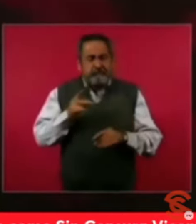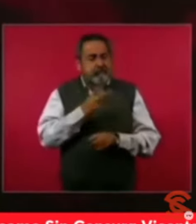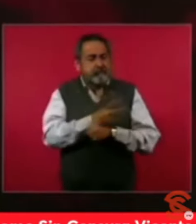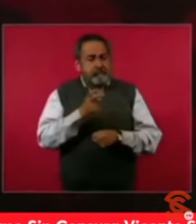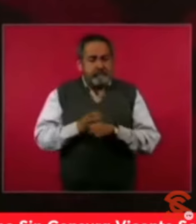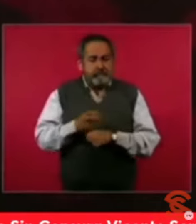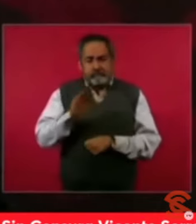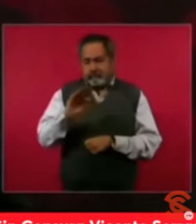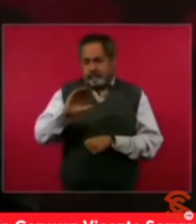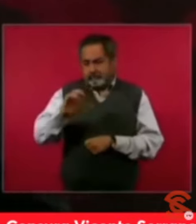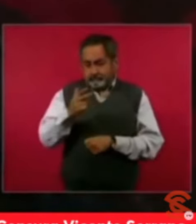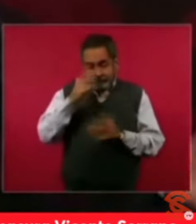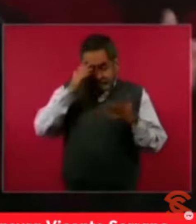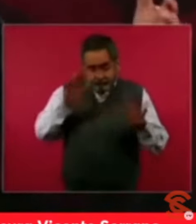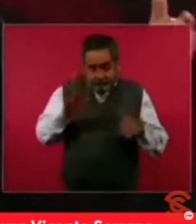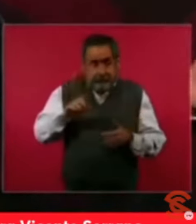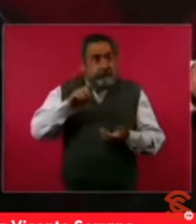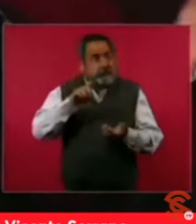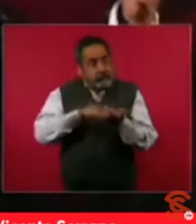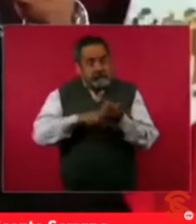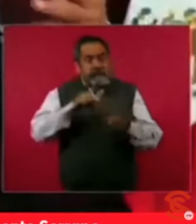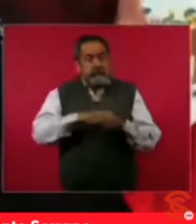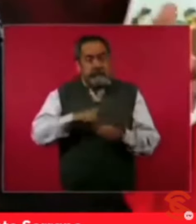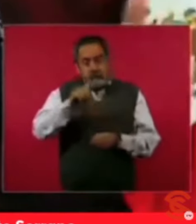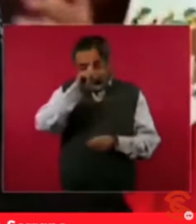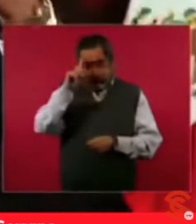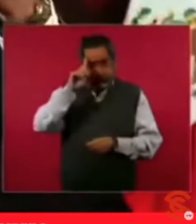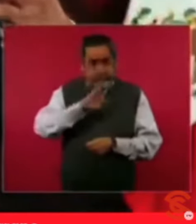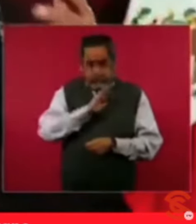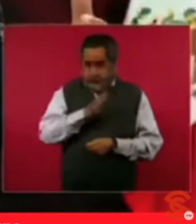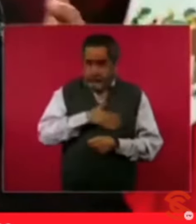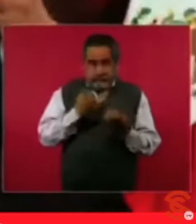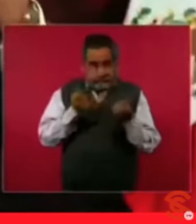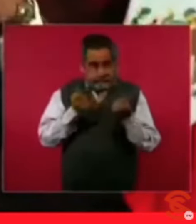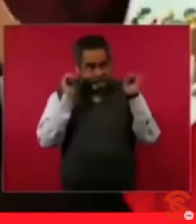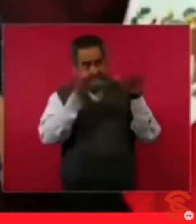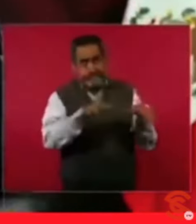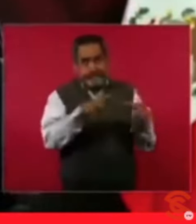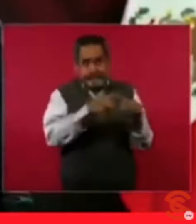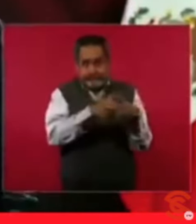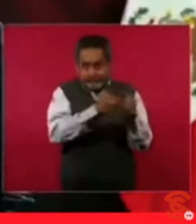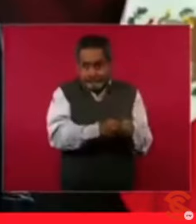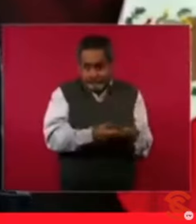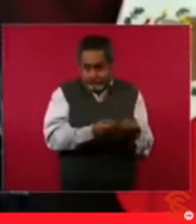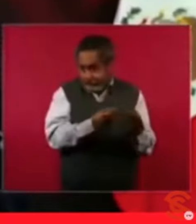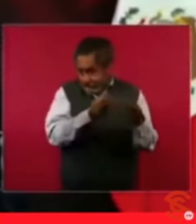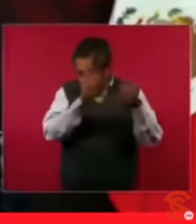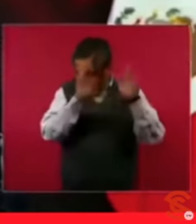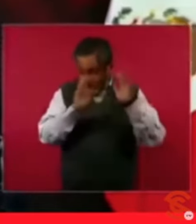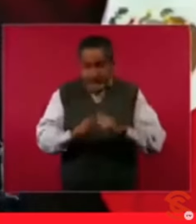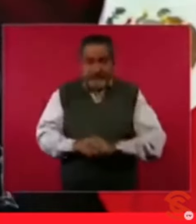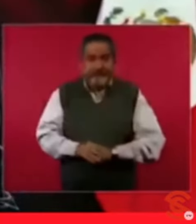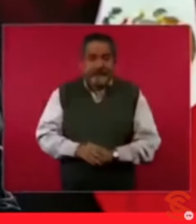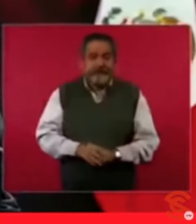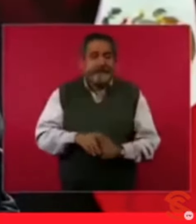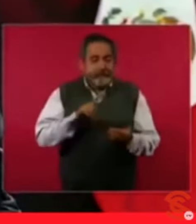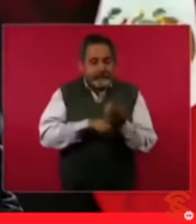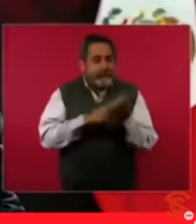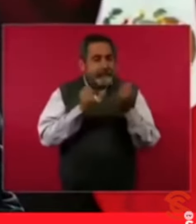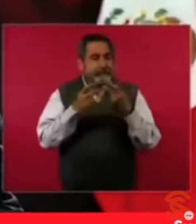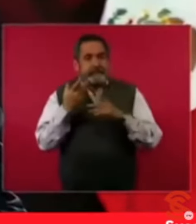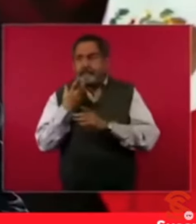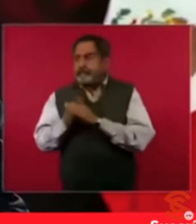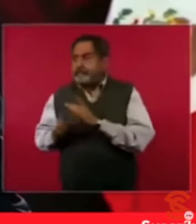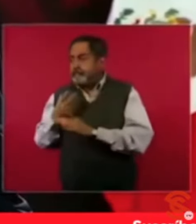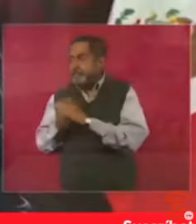Calderón, pero digo, porque allá en Madrid están Pues que a lo mejor sí los invitó, presidente, a lo mejor sí